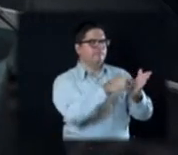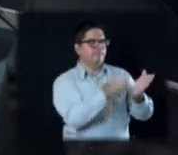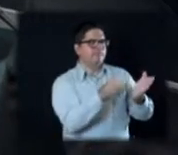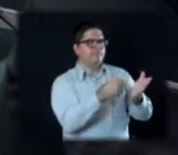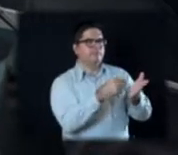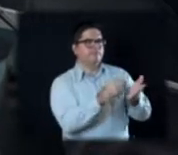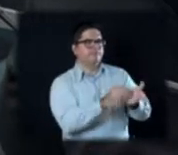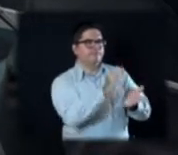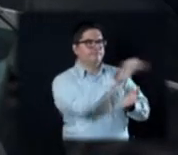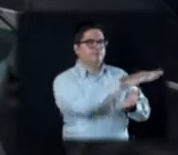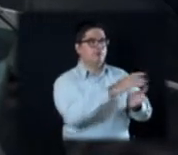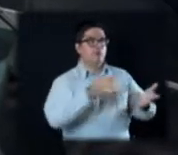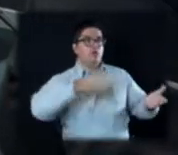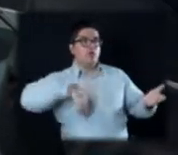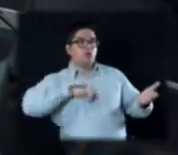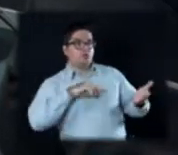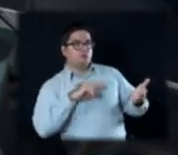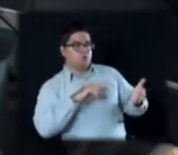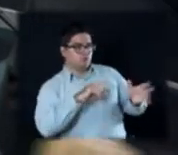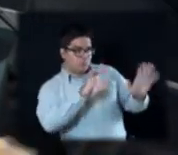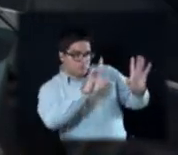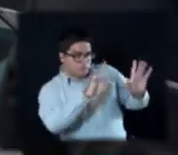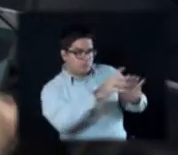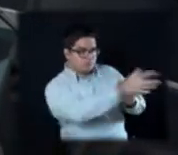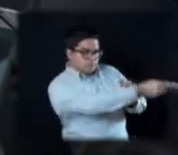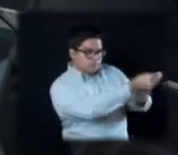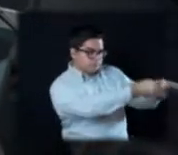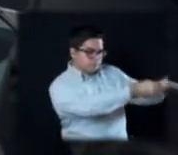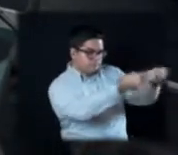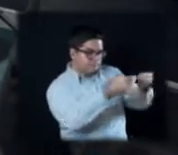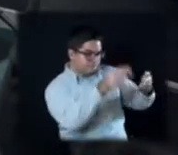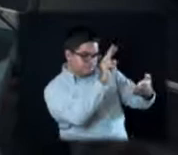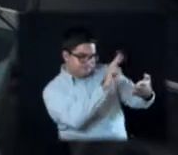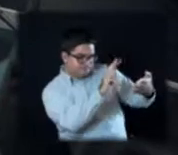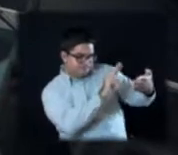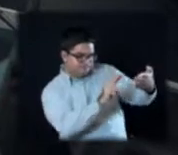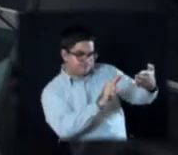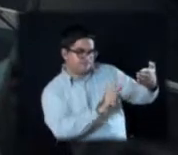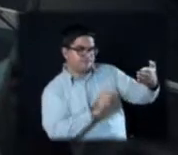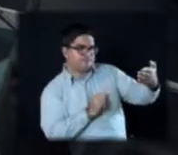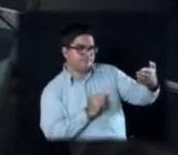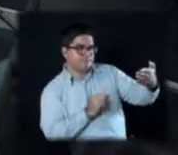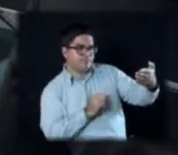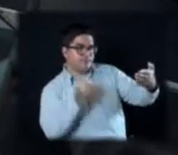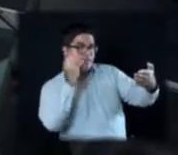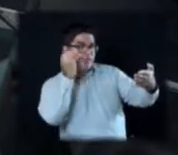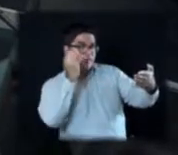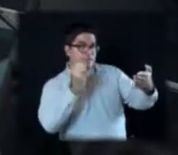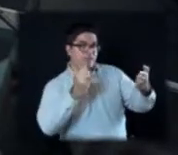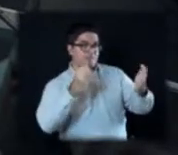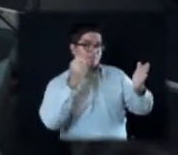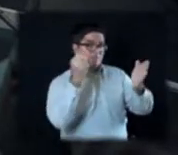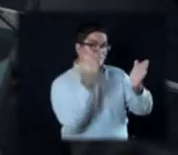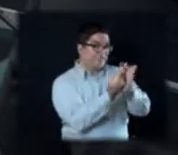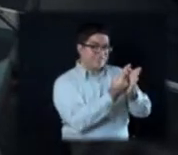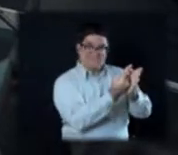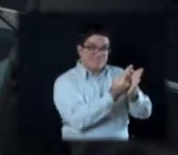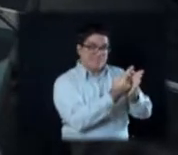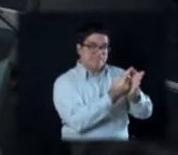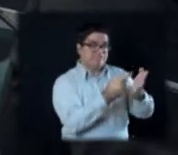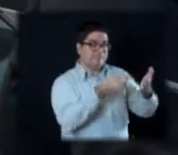allí, nosotros lo interceptábamos manualmente y si los puestos no estaban aprobados,